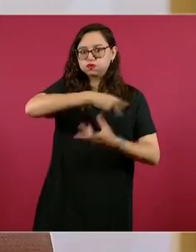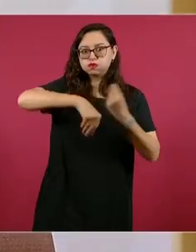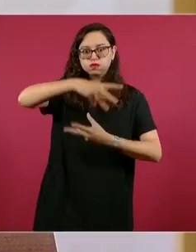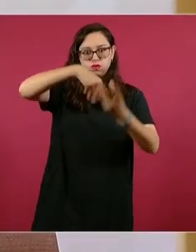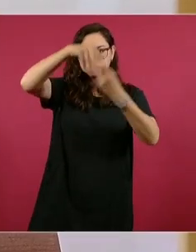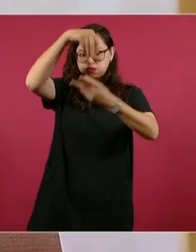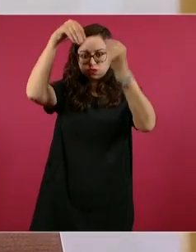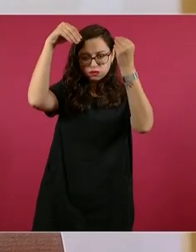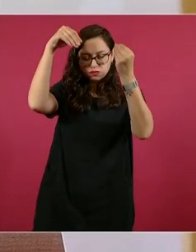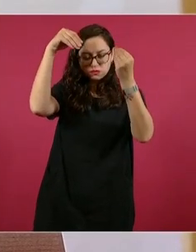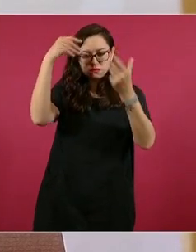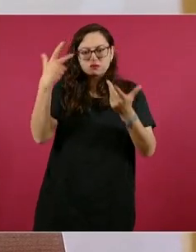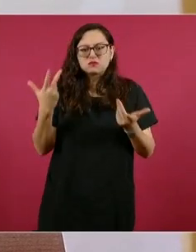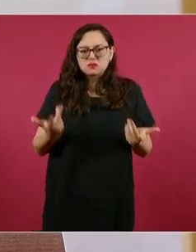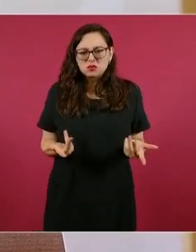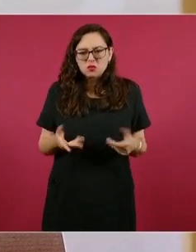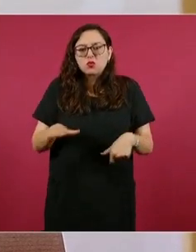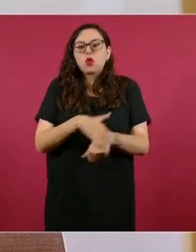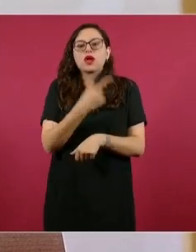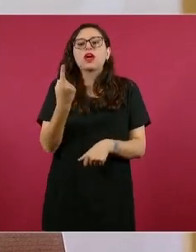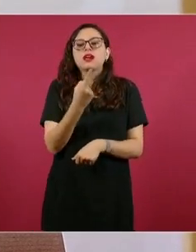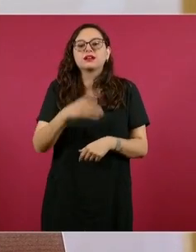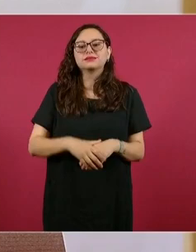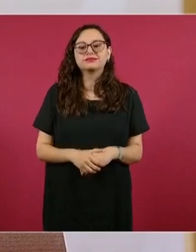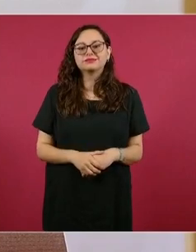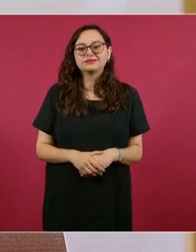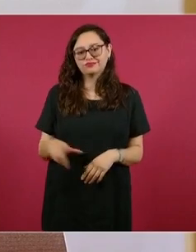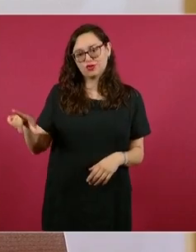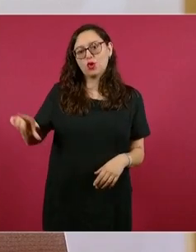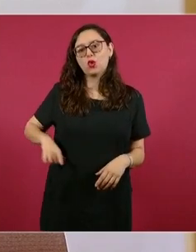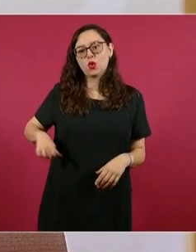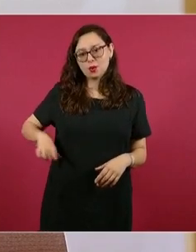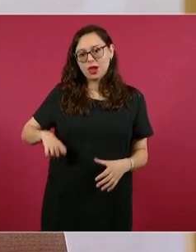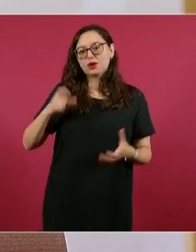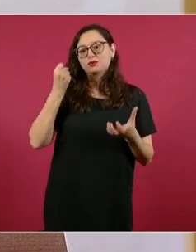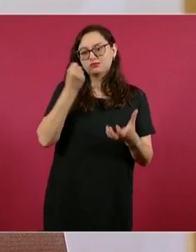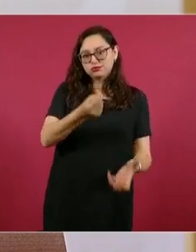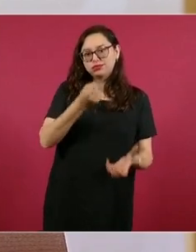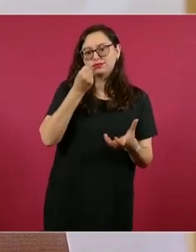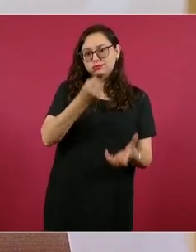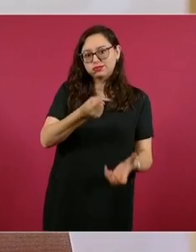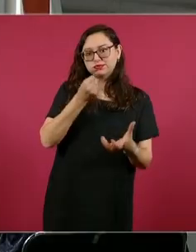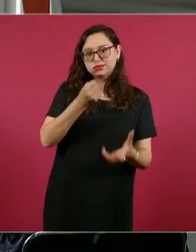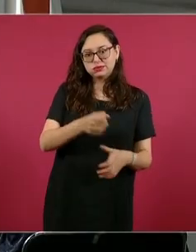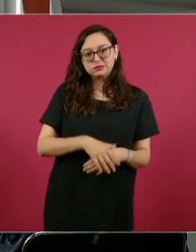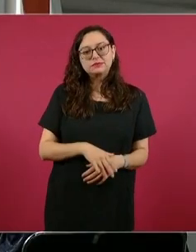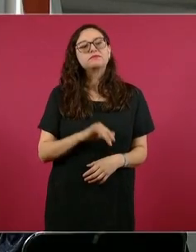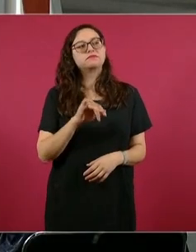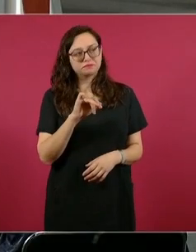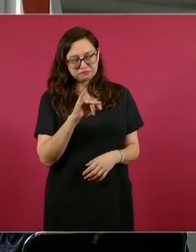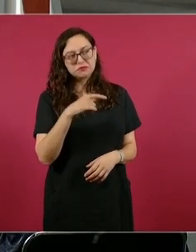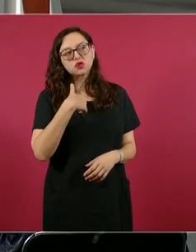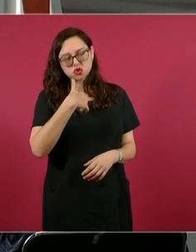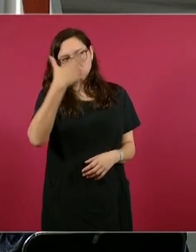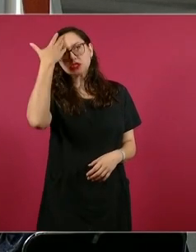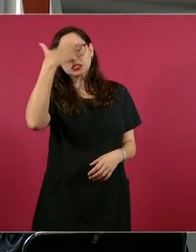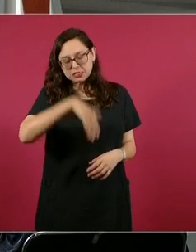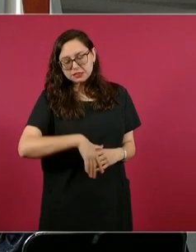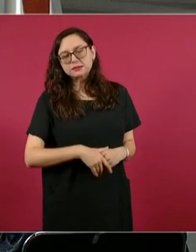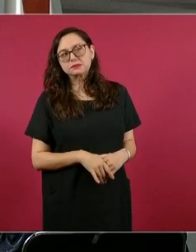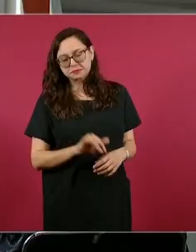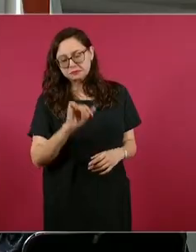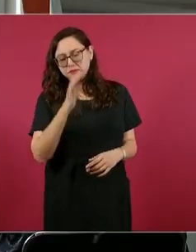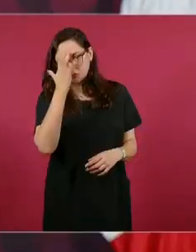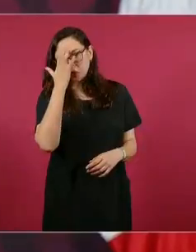tuvo que ver con la inversión pública. Claro. Mucha inversión pública. Pujante, sí. Sí.